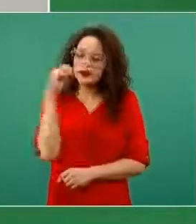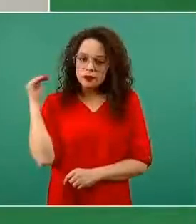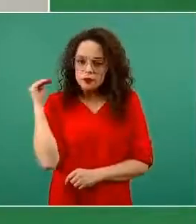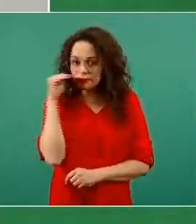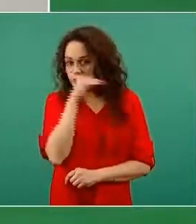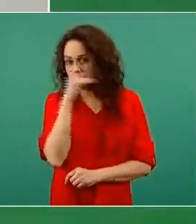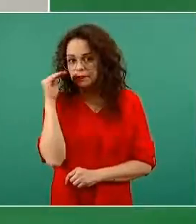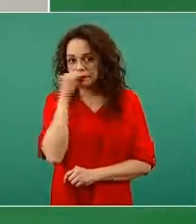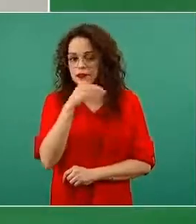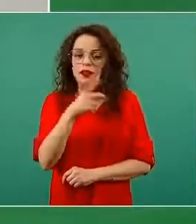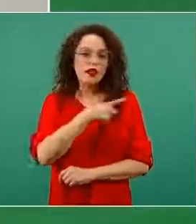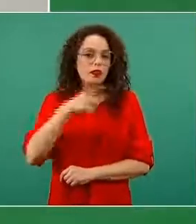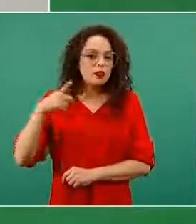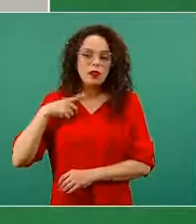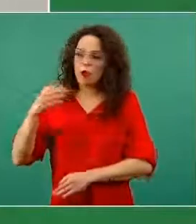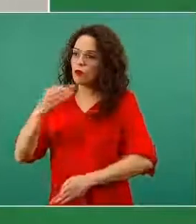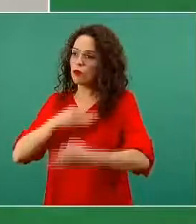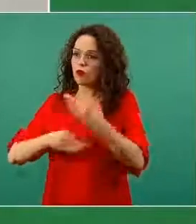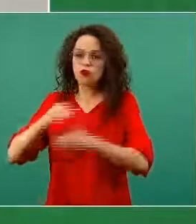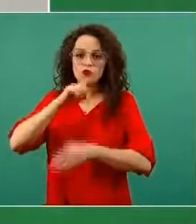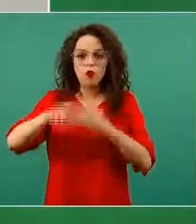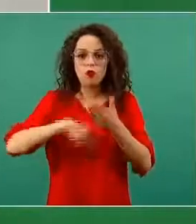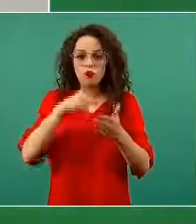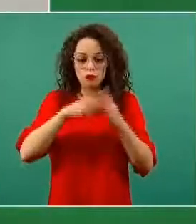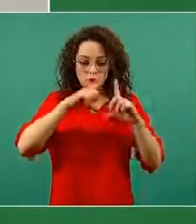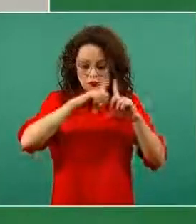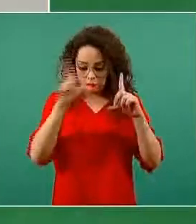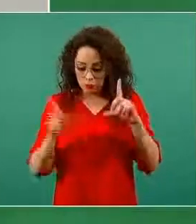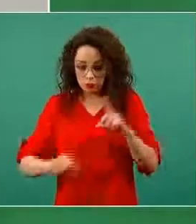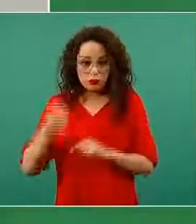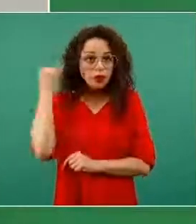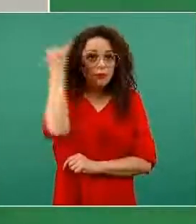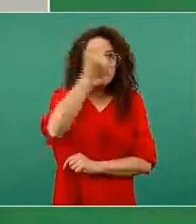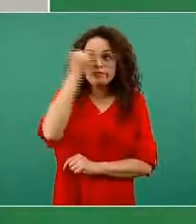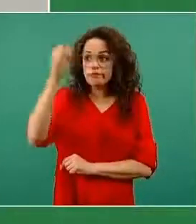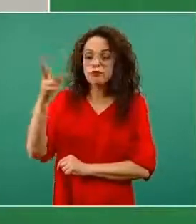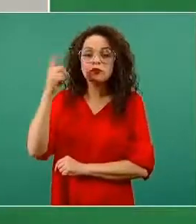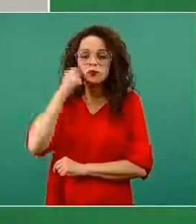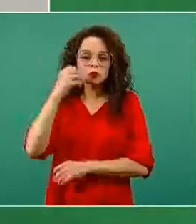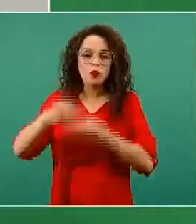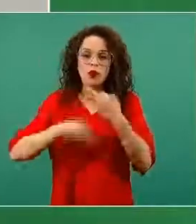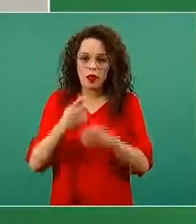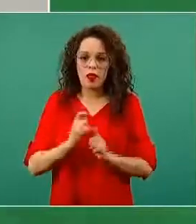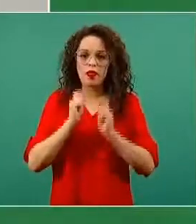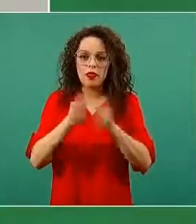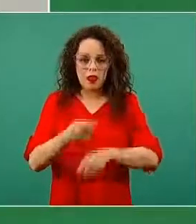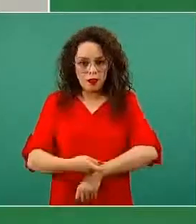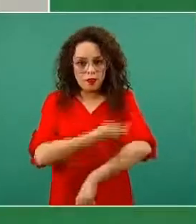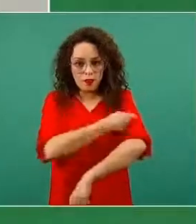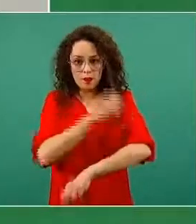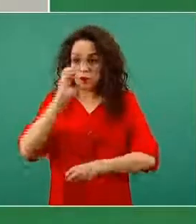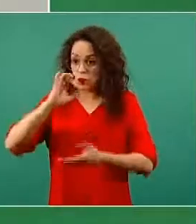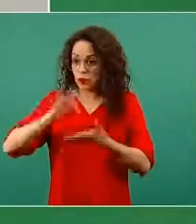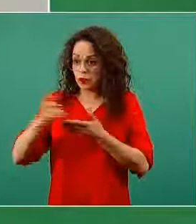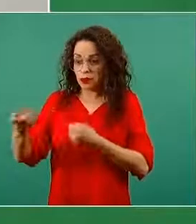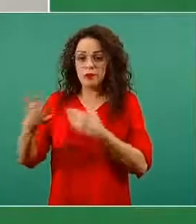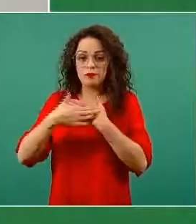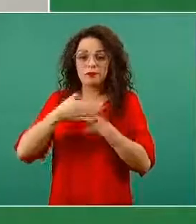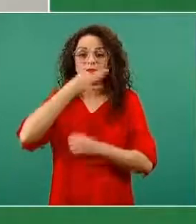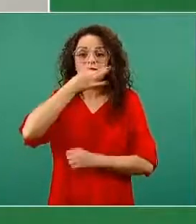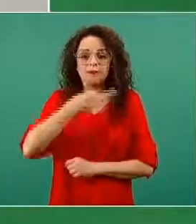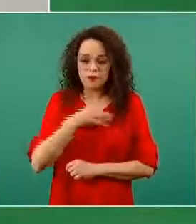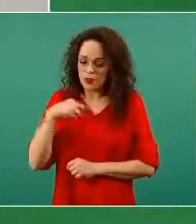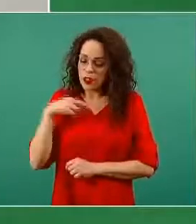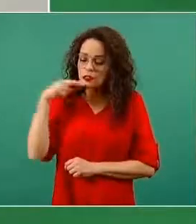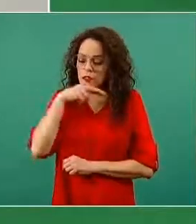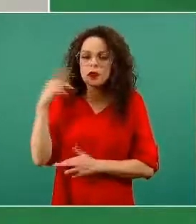de llegar a todos los rincones de la República Mexicana. Entonces, gracias por la información, la vamos a verificar rápidamente